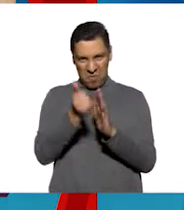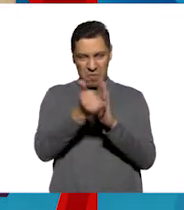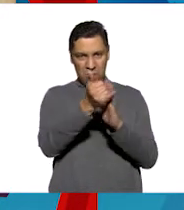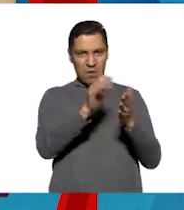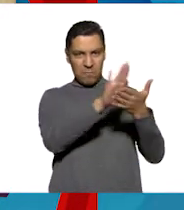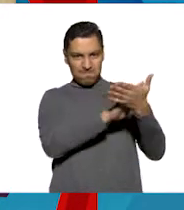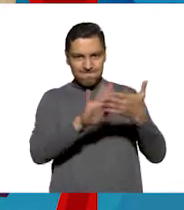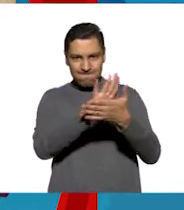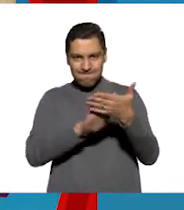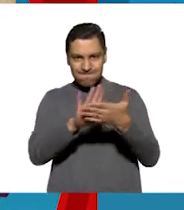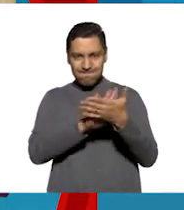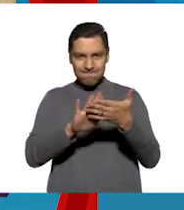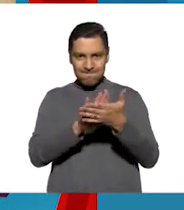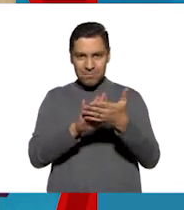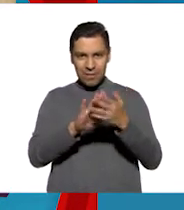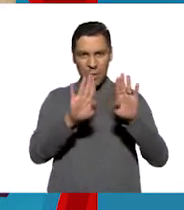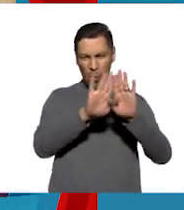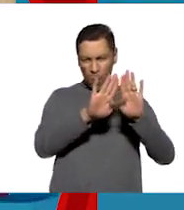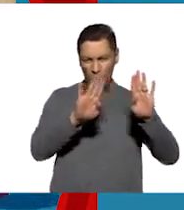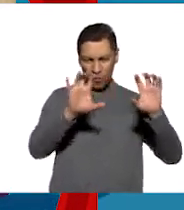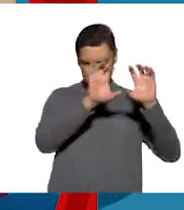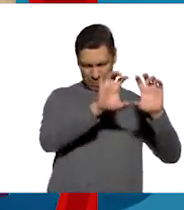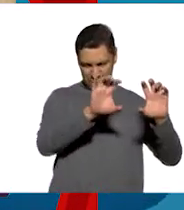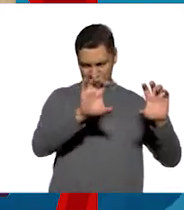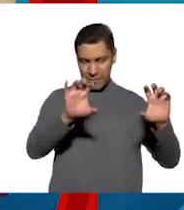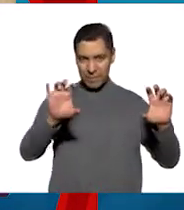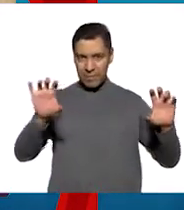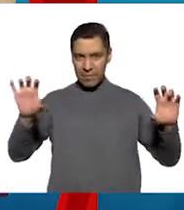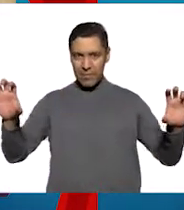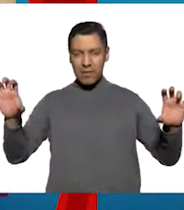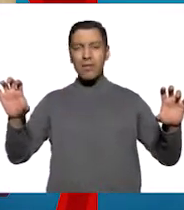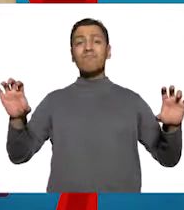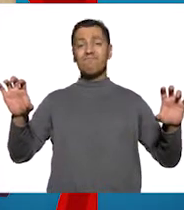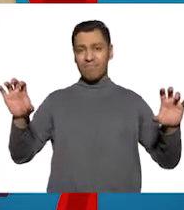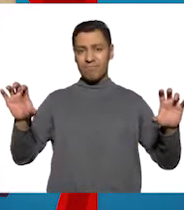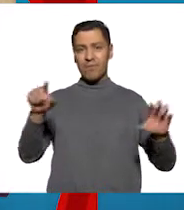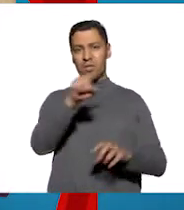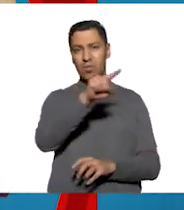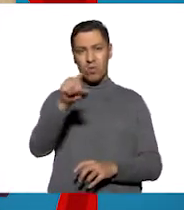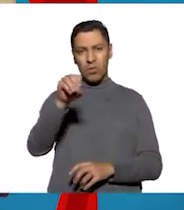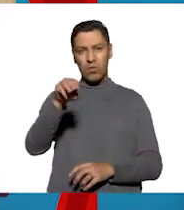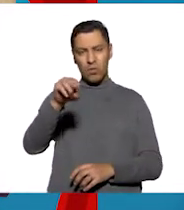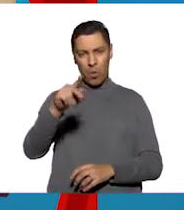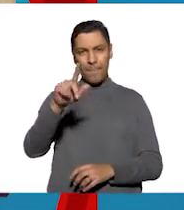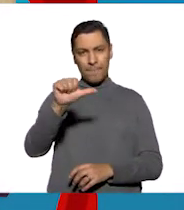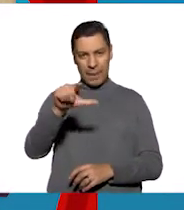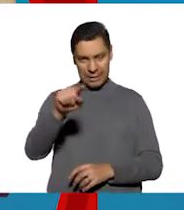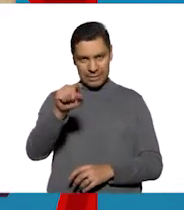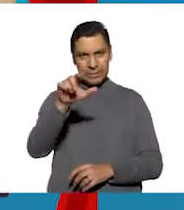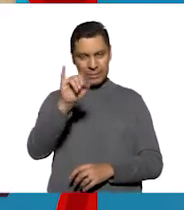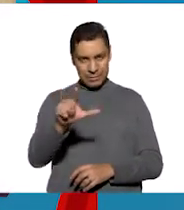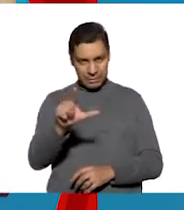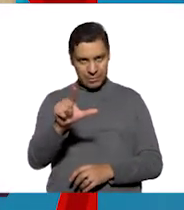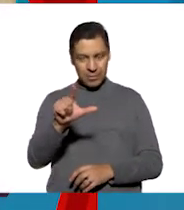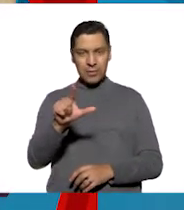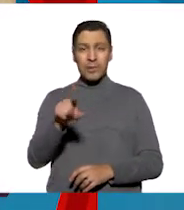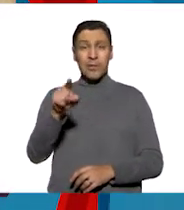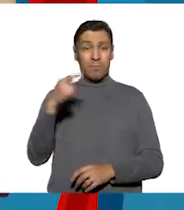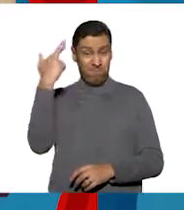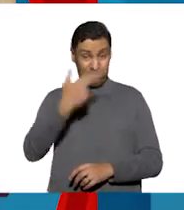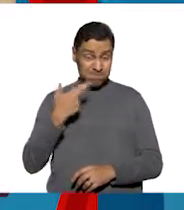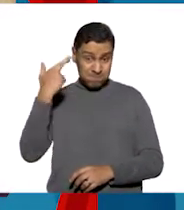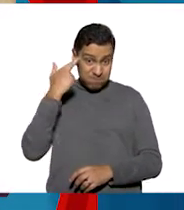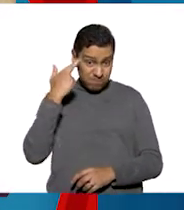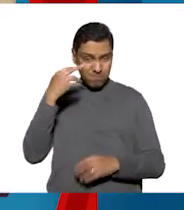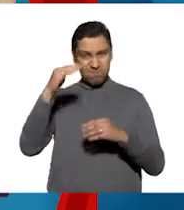Tzompantli, que era una hilera de cabezas. La guerra se hizo una constante, y el número de reinos y señoríos